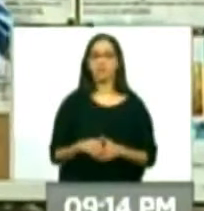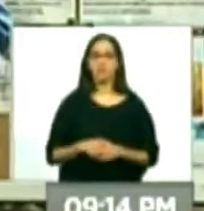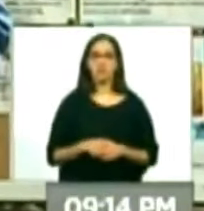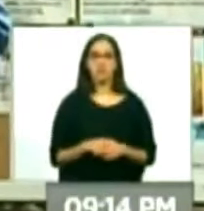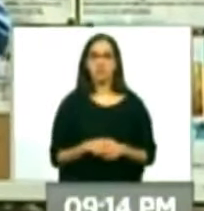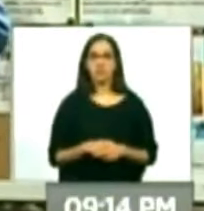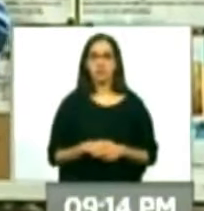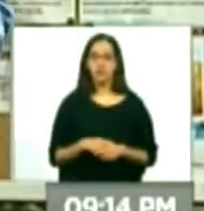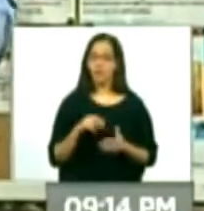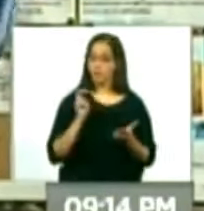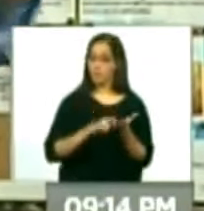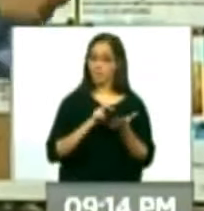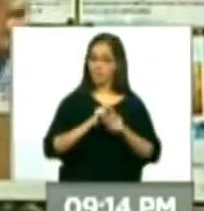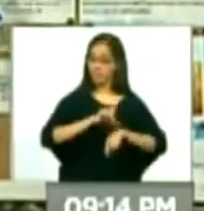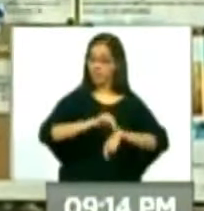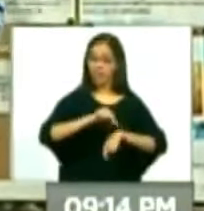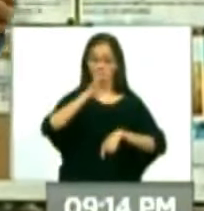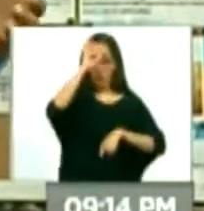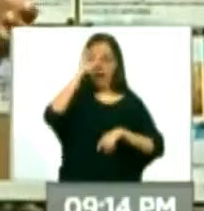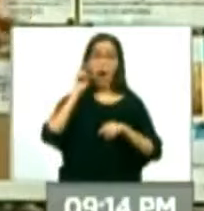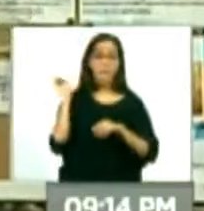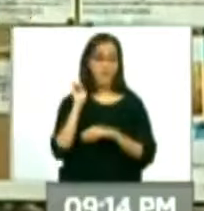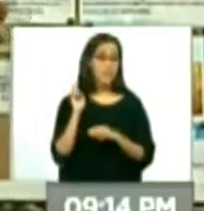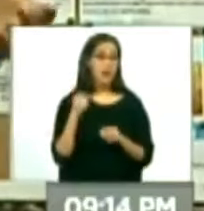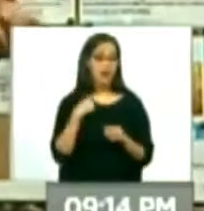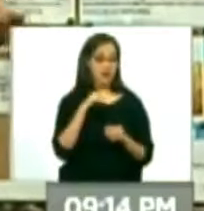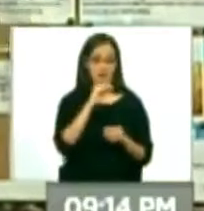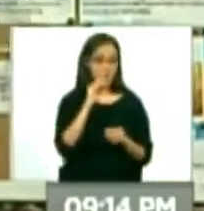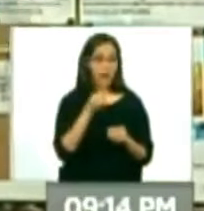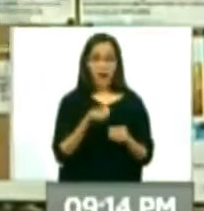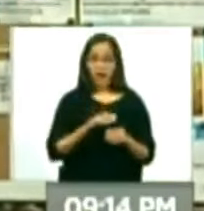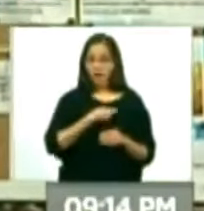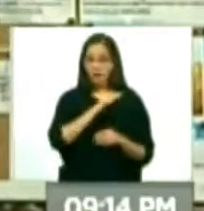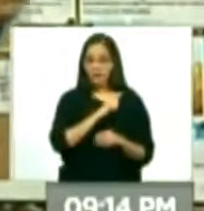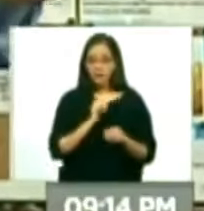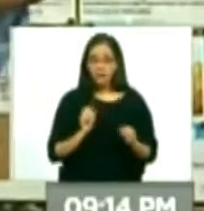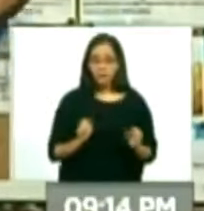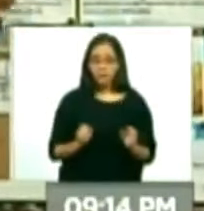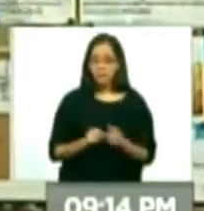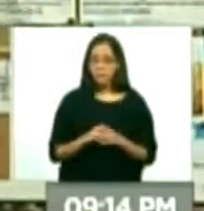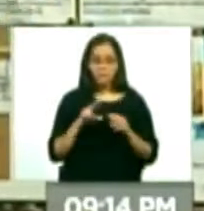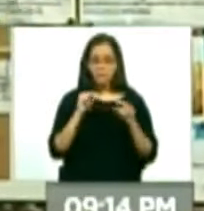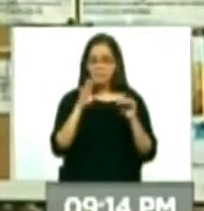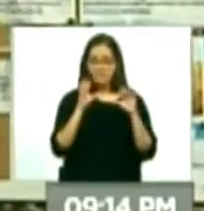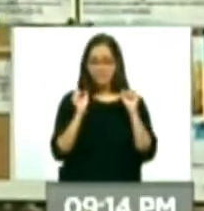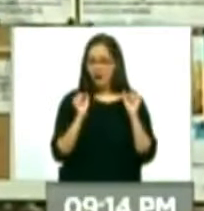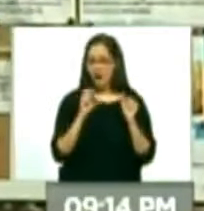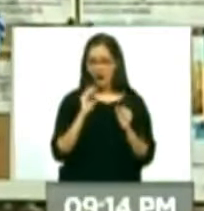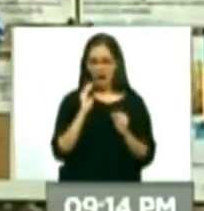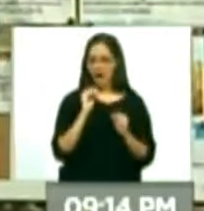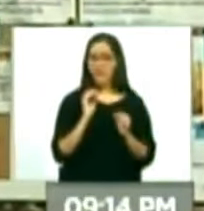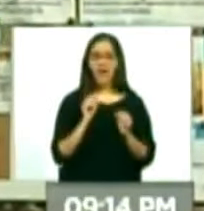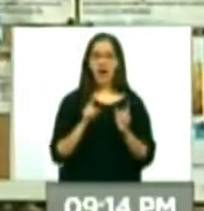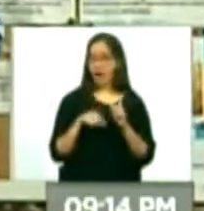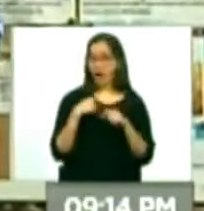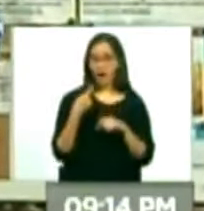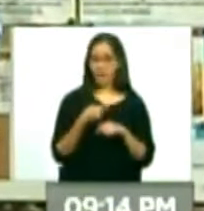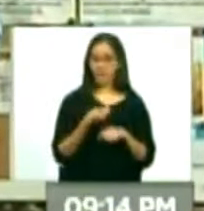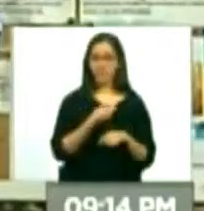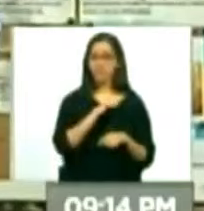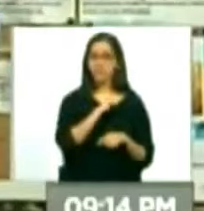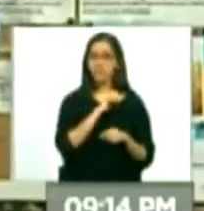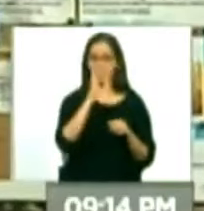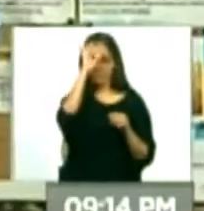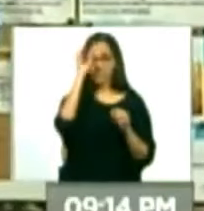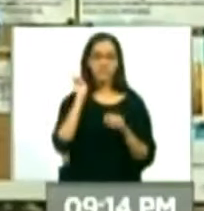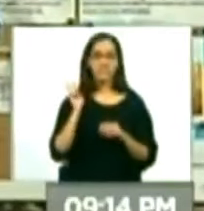Usted está saltando a destiempo. Yo no sé si usted es venezolana, porque yo creo que ella no habla ni español, ¿verdad? No se le entiende cuando habla o trata de hablar español. Yo no sé si es